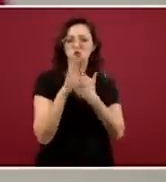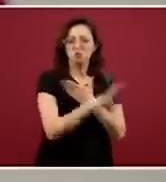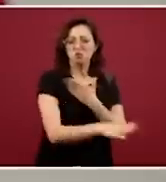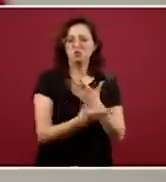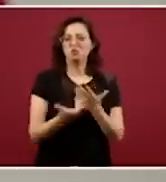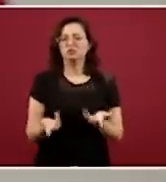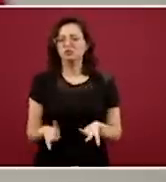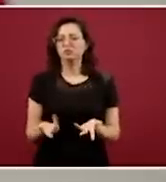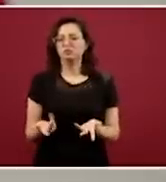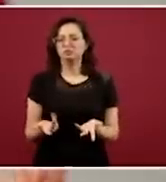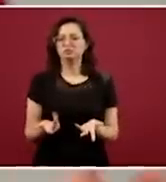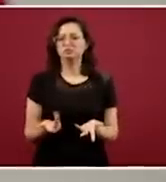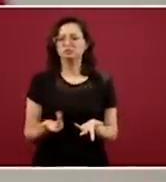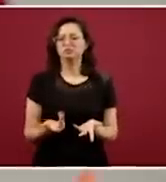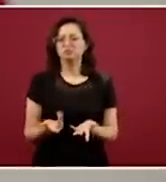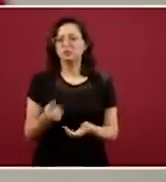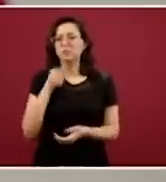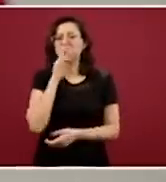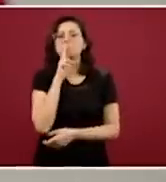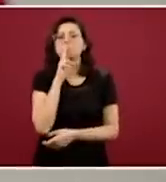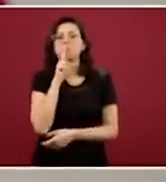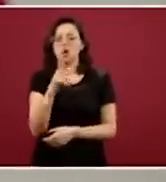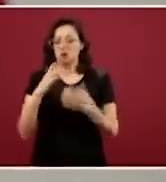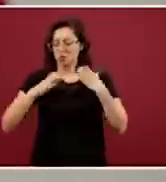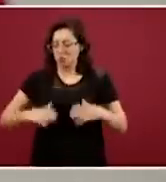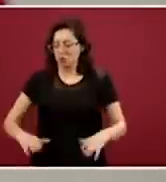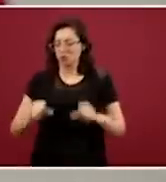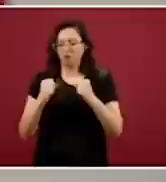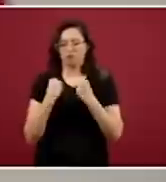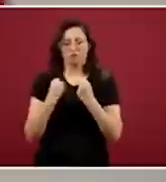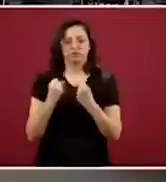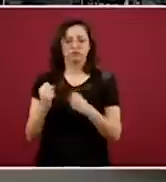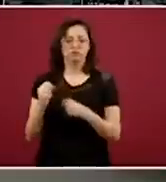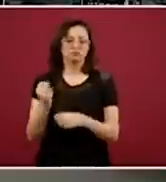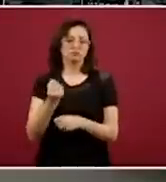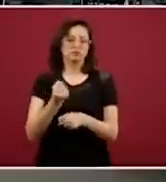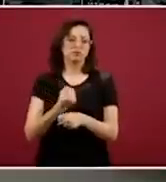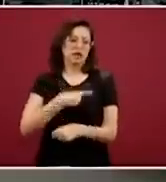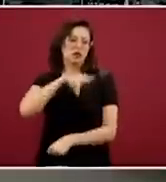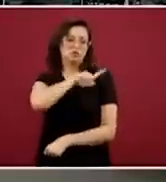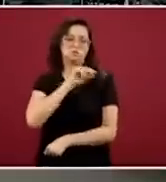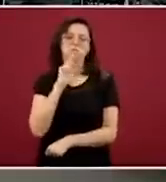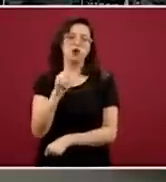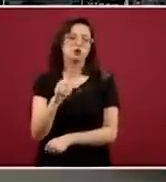añadidos, es mejor los productos naturales en general.